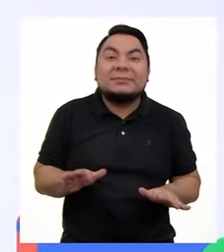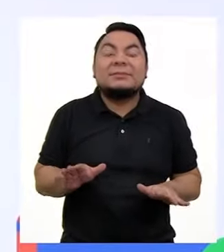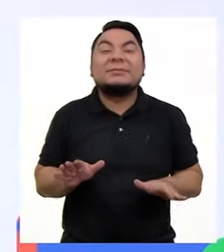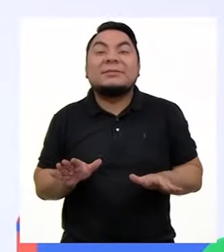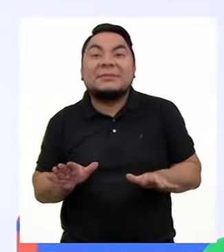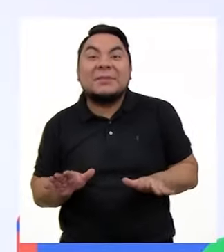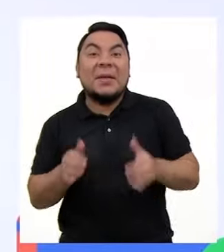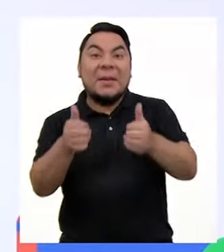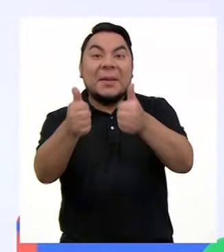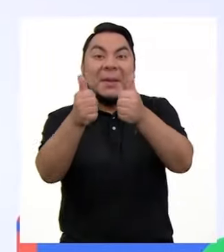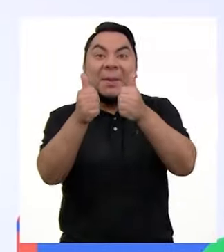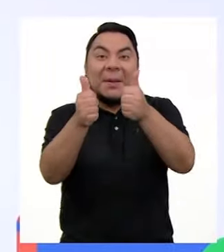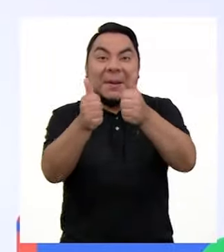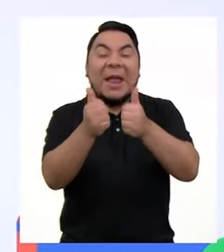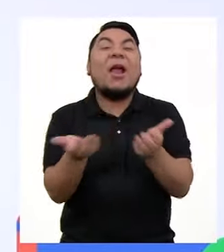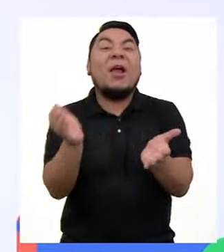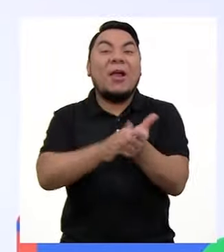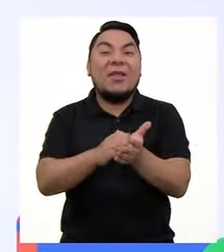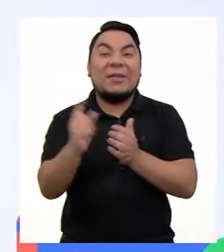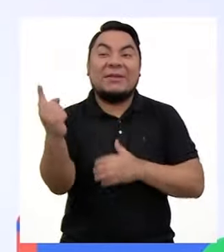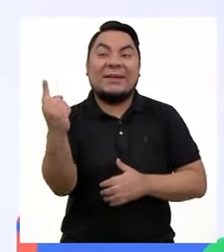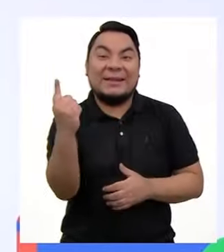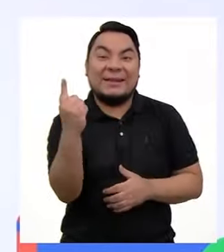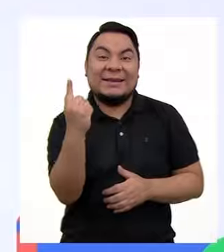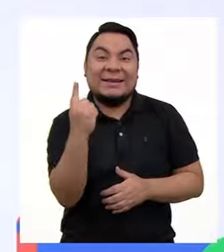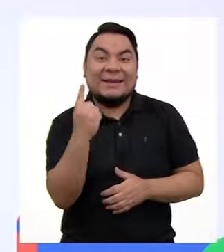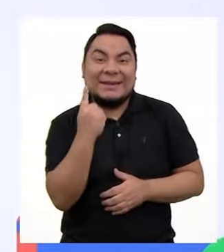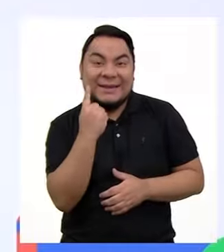¡Muy bien! ¡Vamos a hacerlo de vuelta!